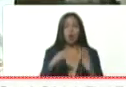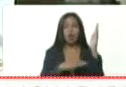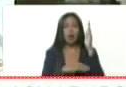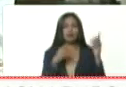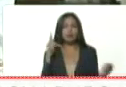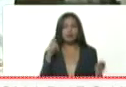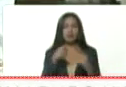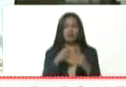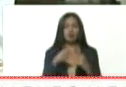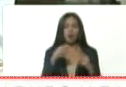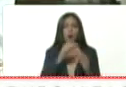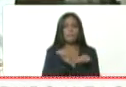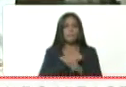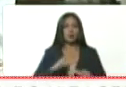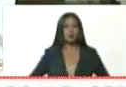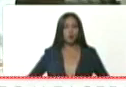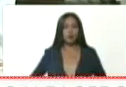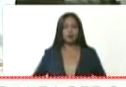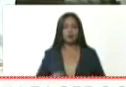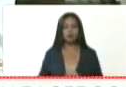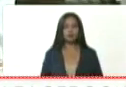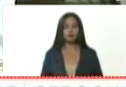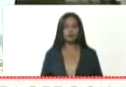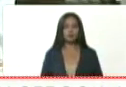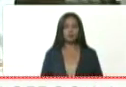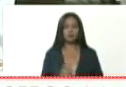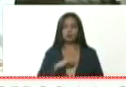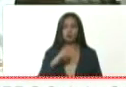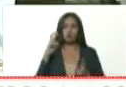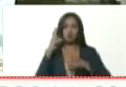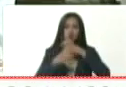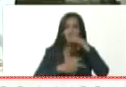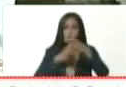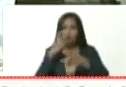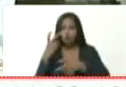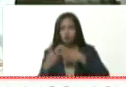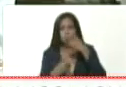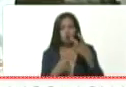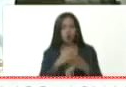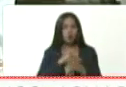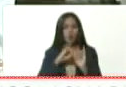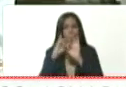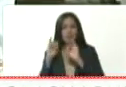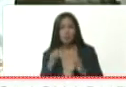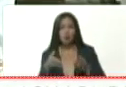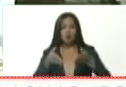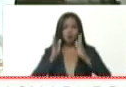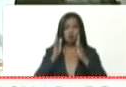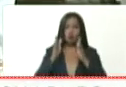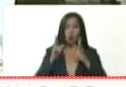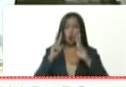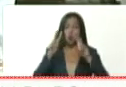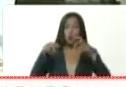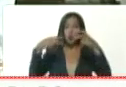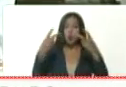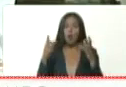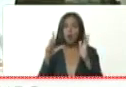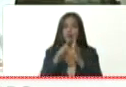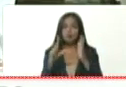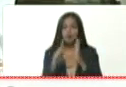directo a portuguesa ahí estamos haciendo una inspección en la construcción de un nuevo liceo